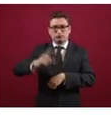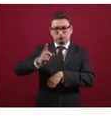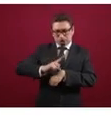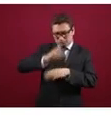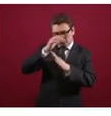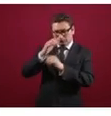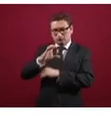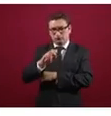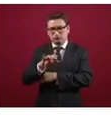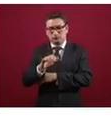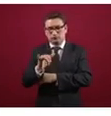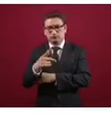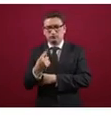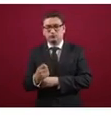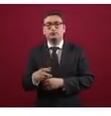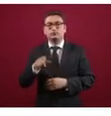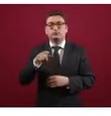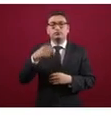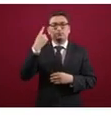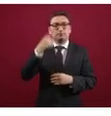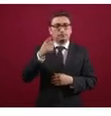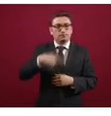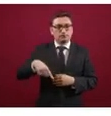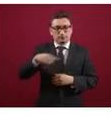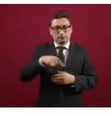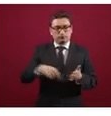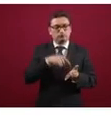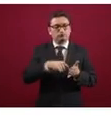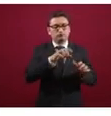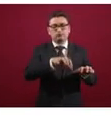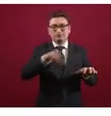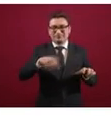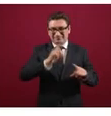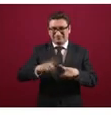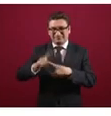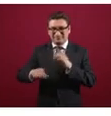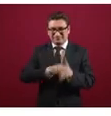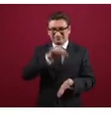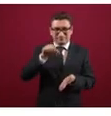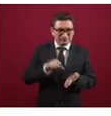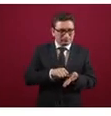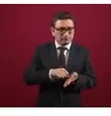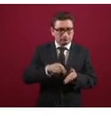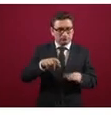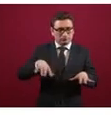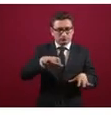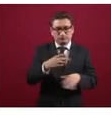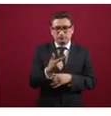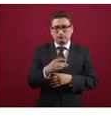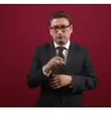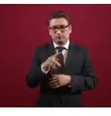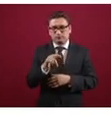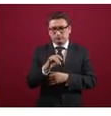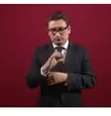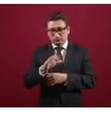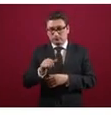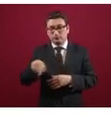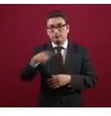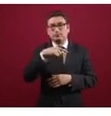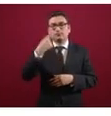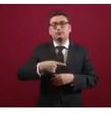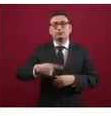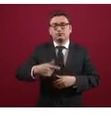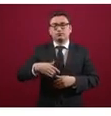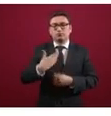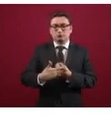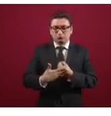conacyt para que a través de sus distintos centros particularmente los centros de geomática se realicen las actividades para